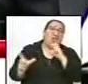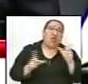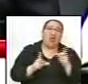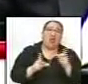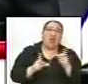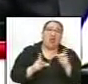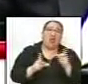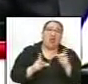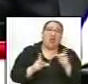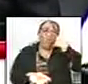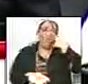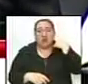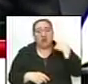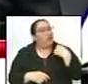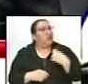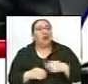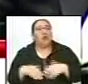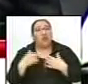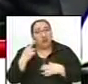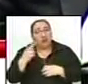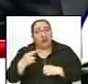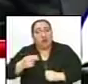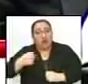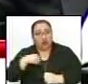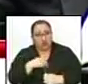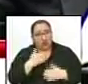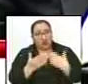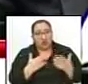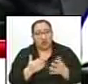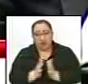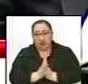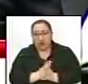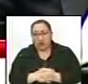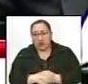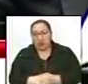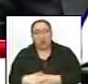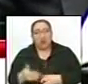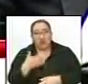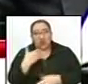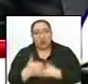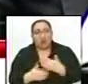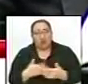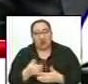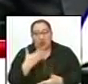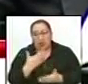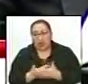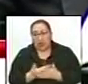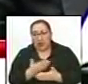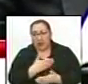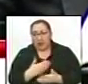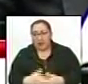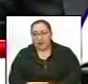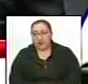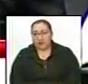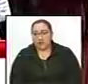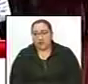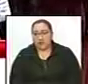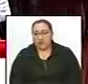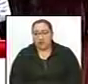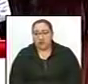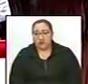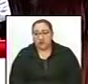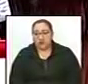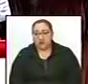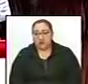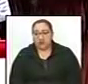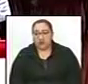voz deja escuchar. Podemos respetarnos mutuamente y mejorar estos procesos. Gracias, señor presidente. Para que